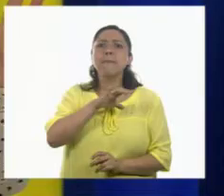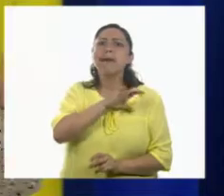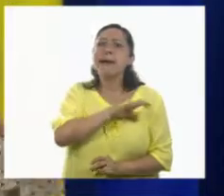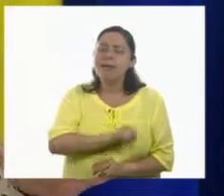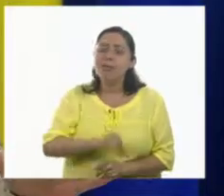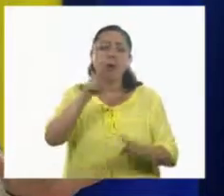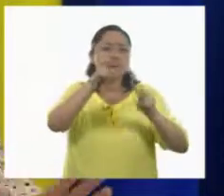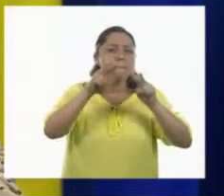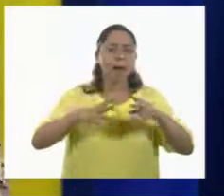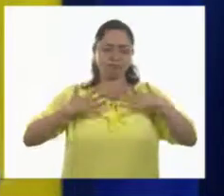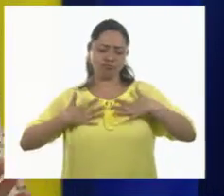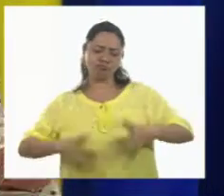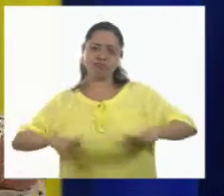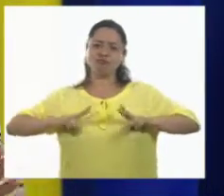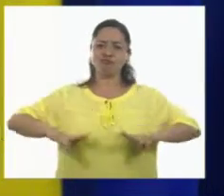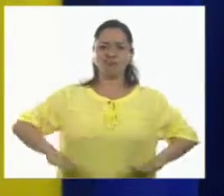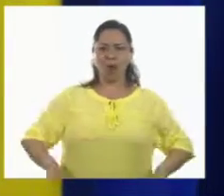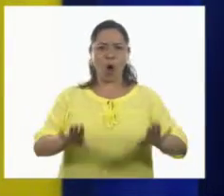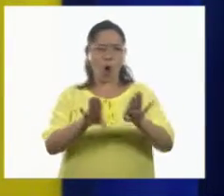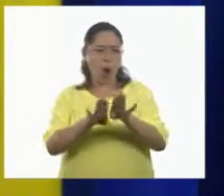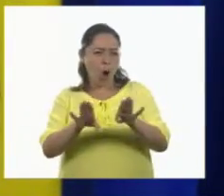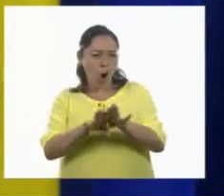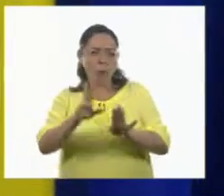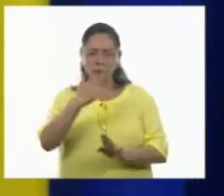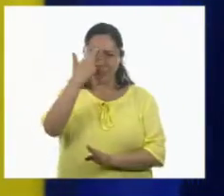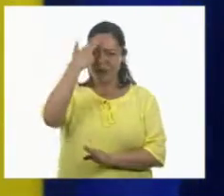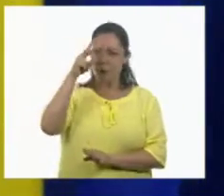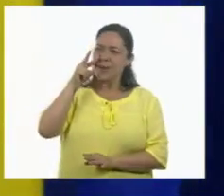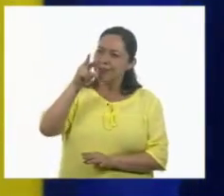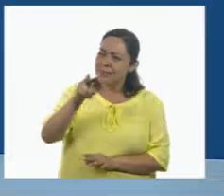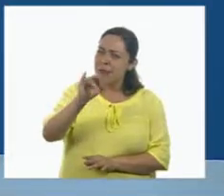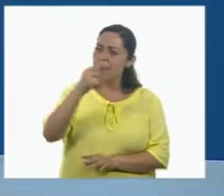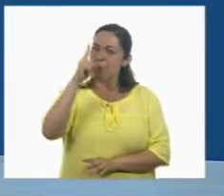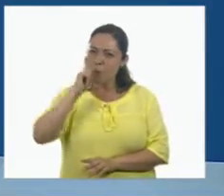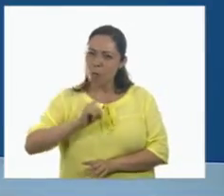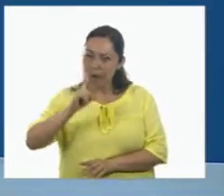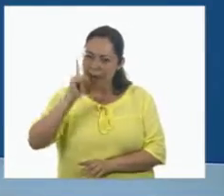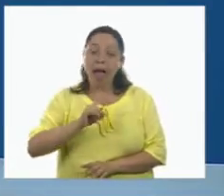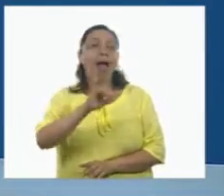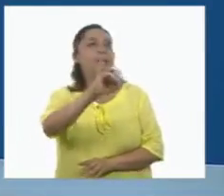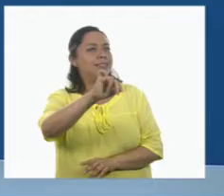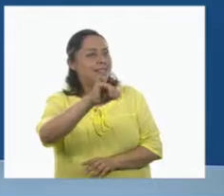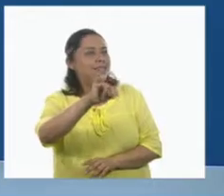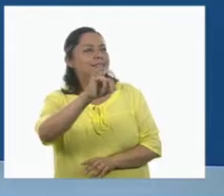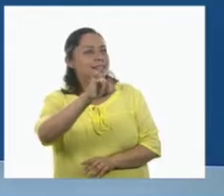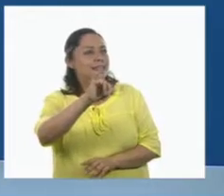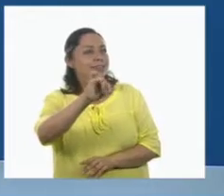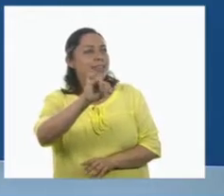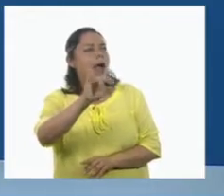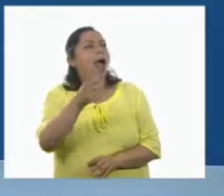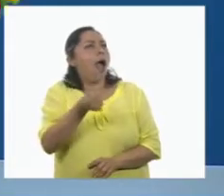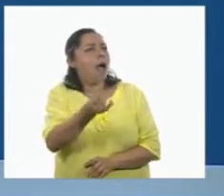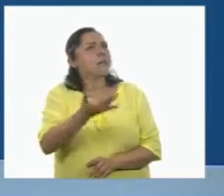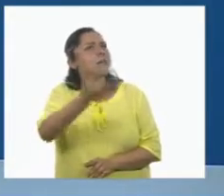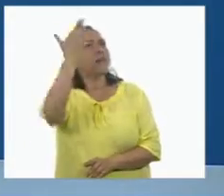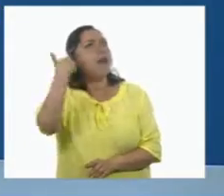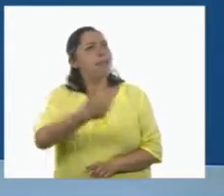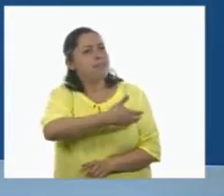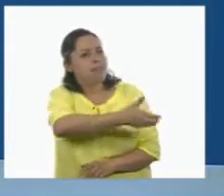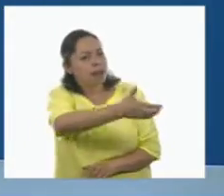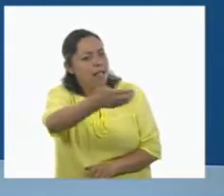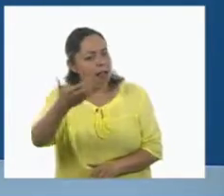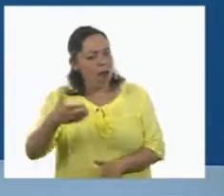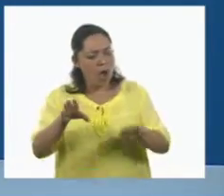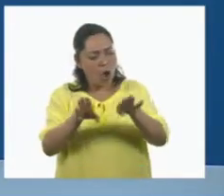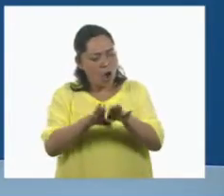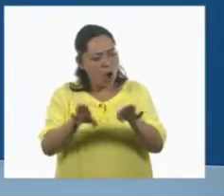los vestuarios, ¿te acuerdas de la imagen de las mujeres? Ay, sí, pero si así vivían en el campo, ¿cómo crees